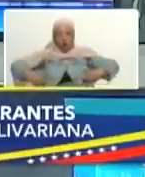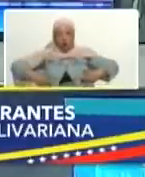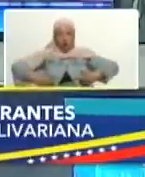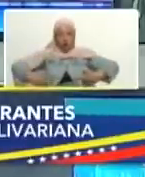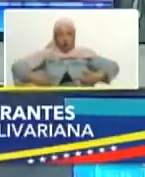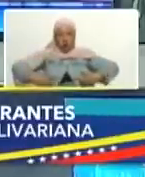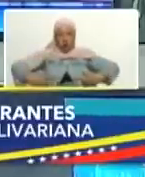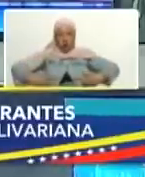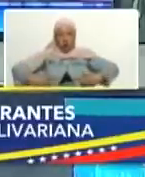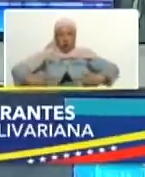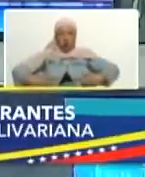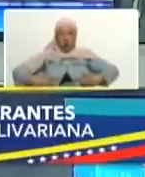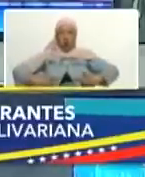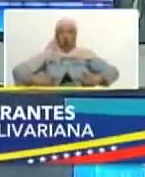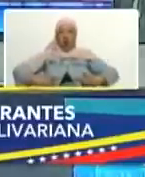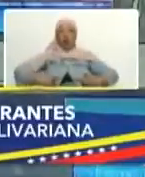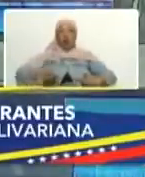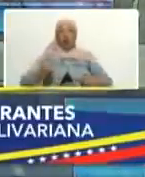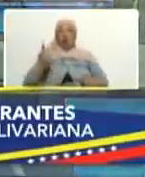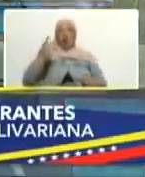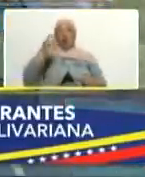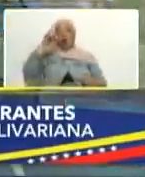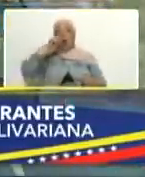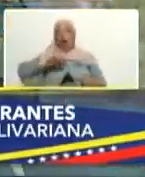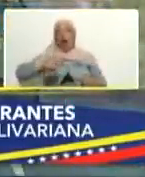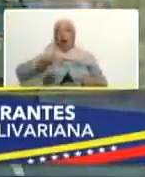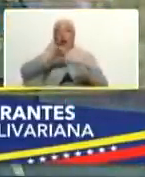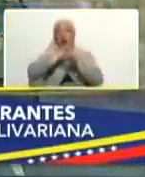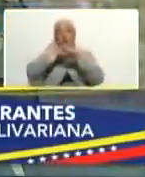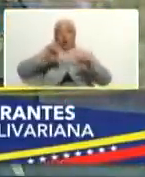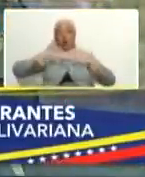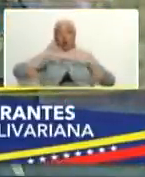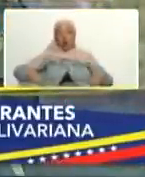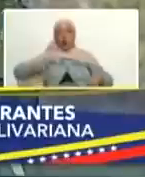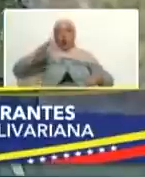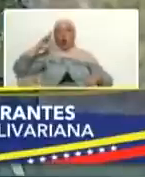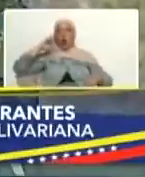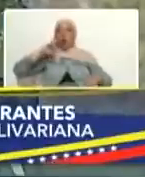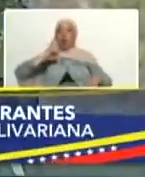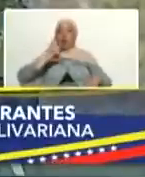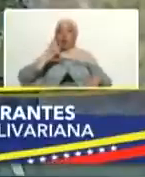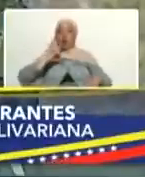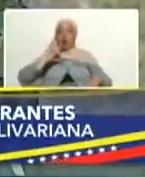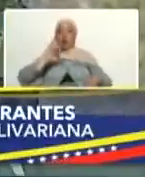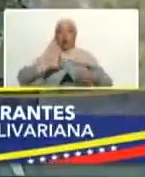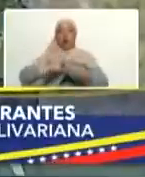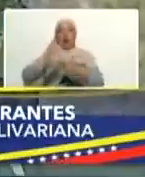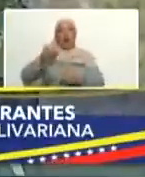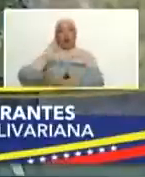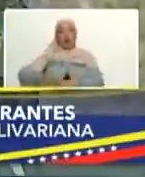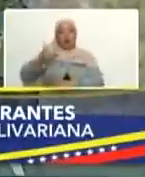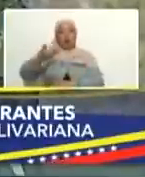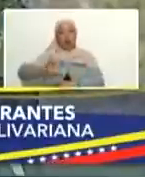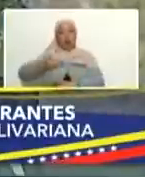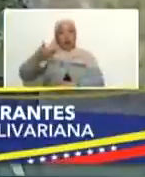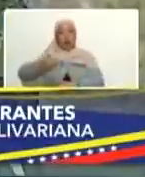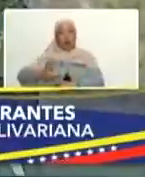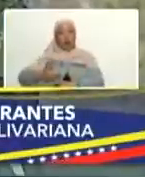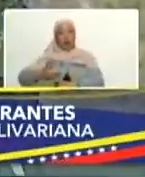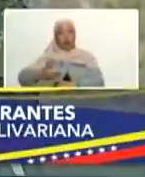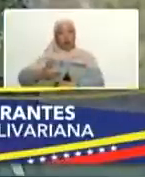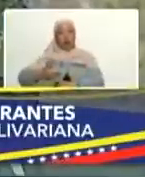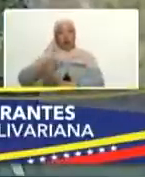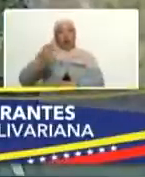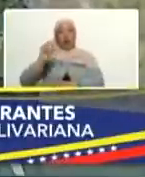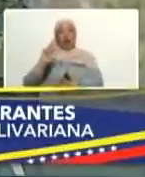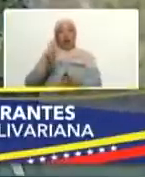un año donde la Fuerza Armada Nacional Bolivariana volvió a ratificar su papel de vanguardia, de columna